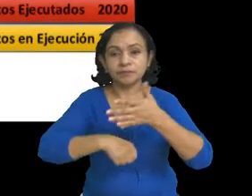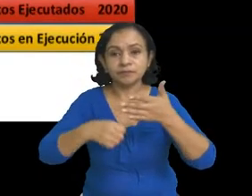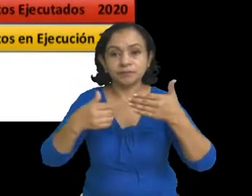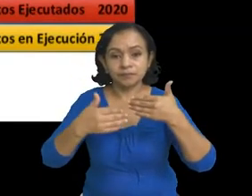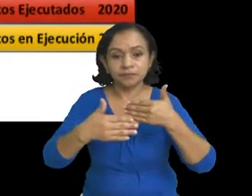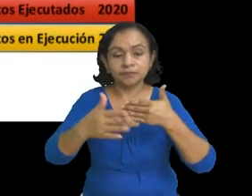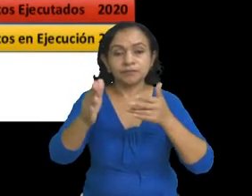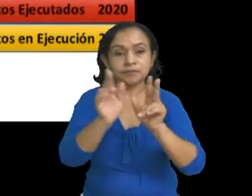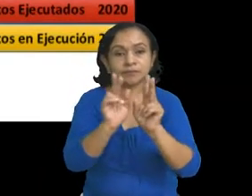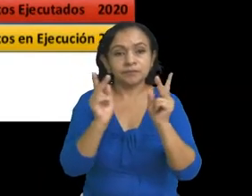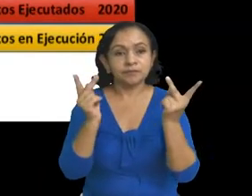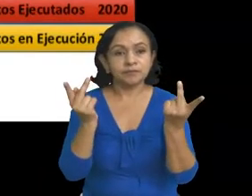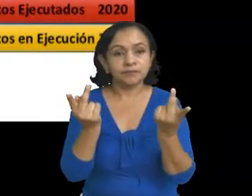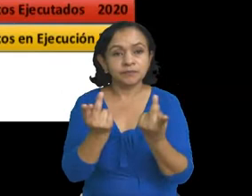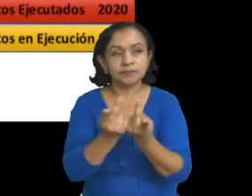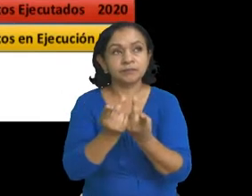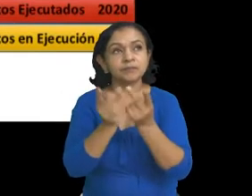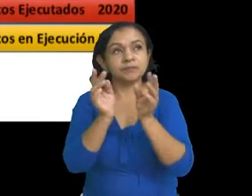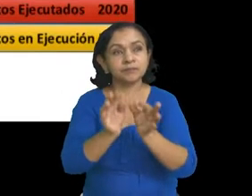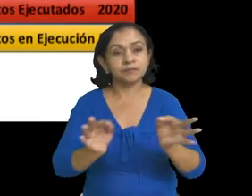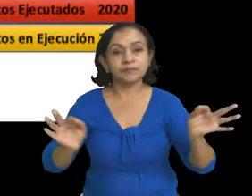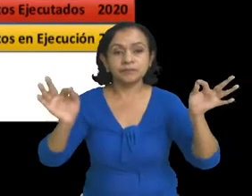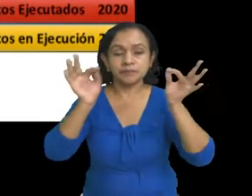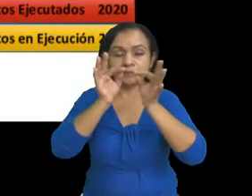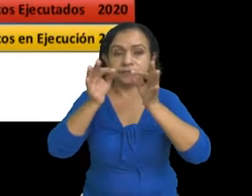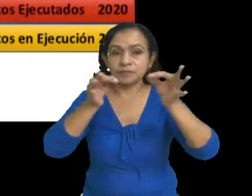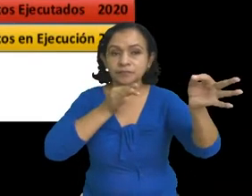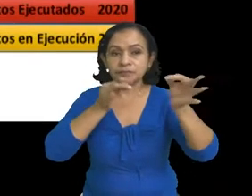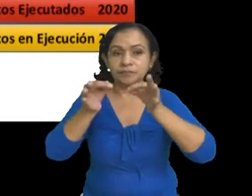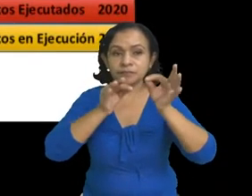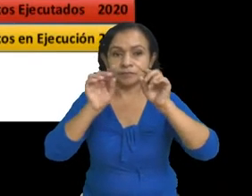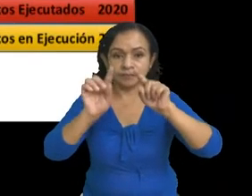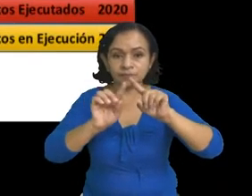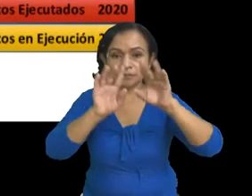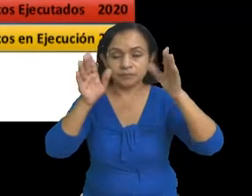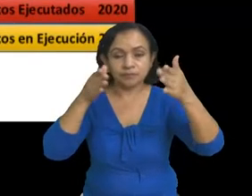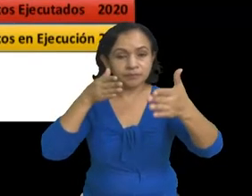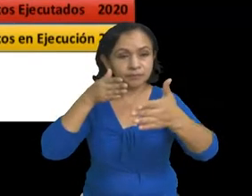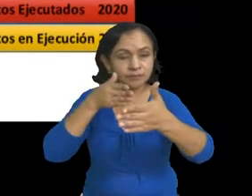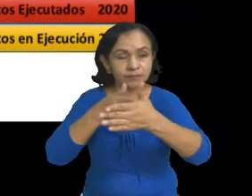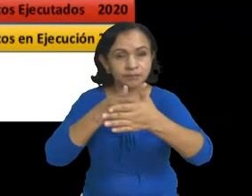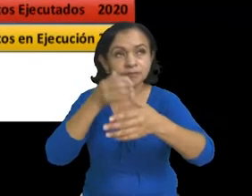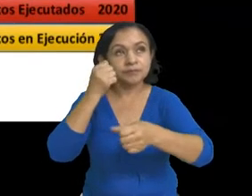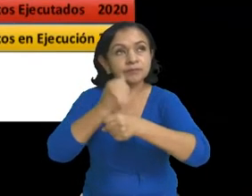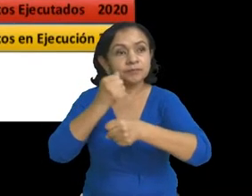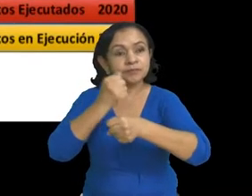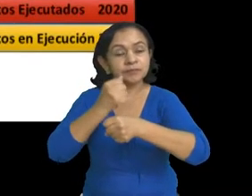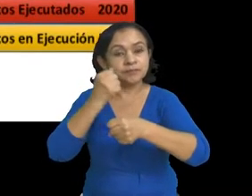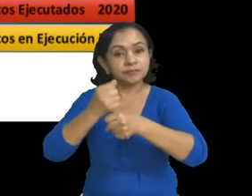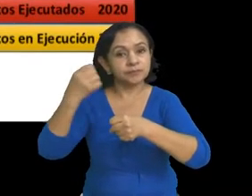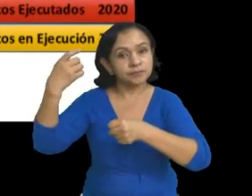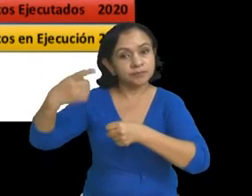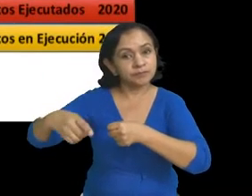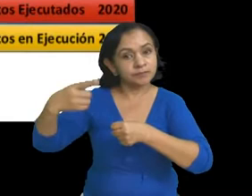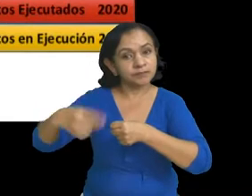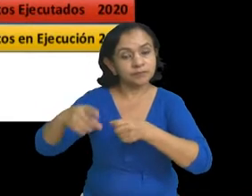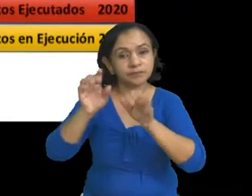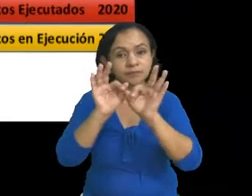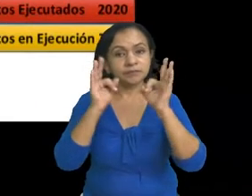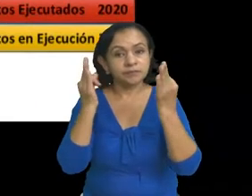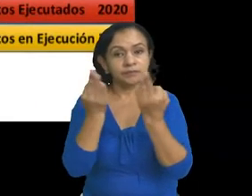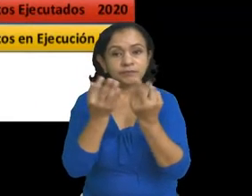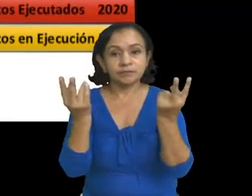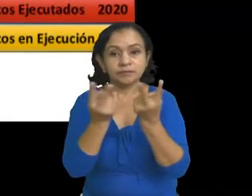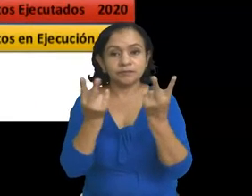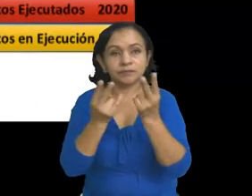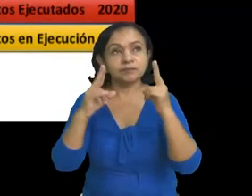a nuestro pueblo. Y es importante esa aclaración que hace, no ha parado ni un día el trabajo de restituir derechos, ¿no?, a las familias